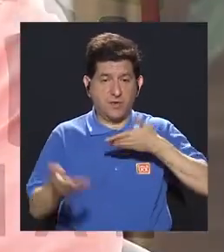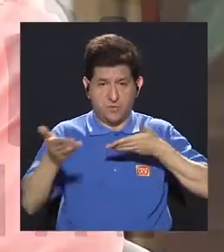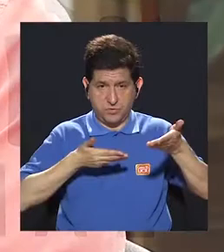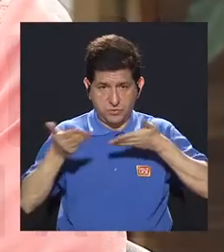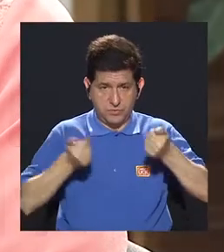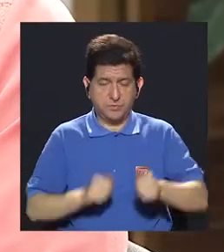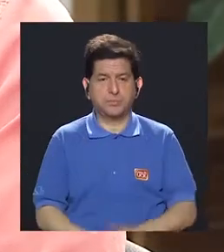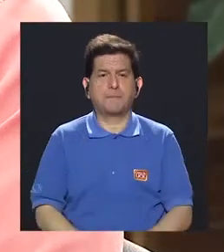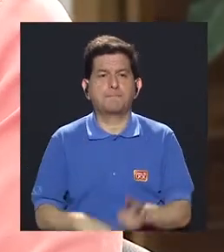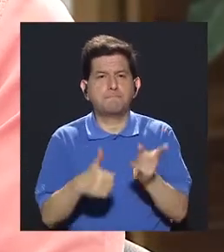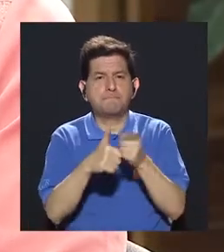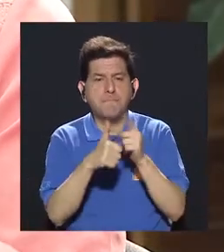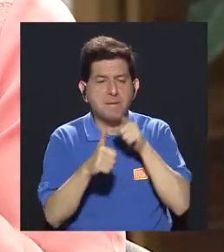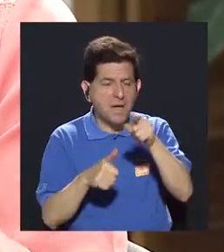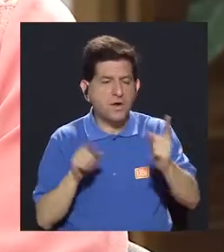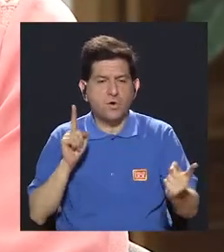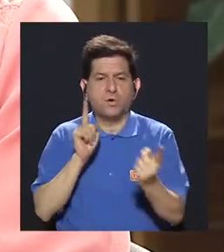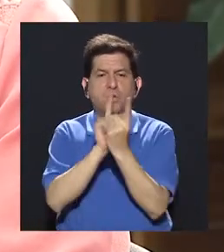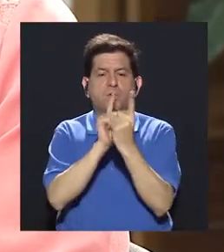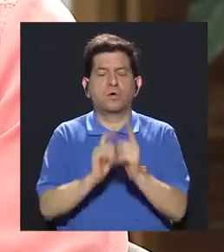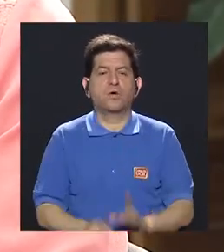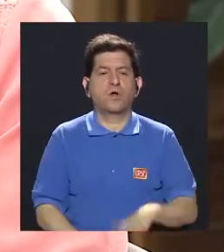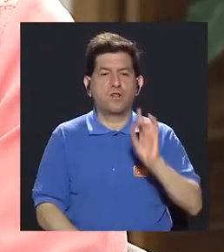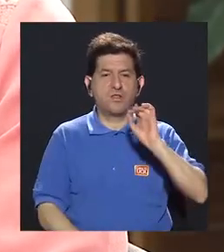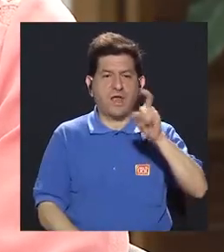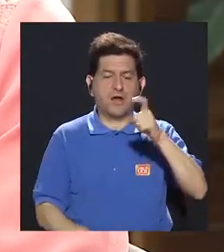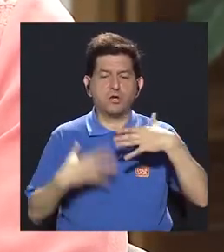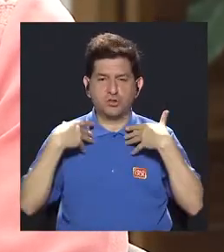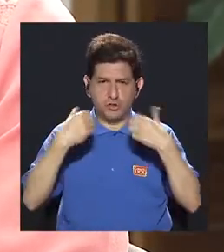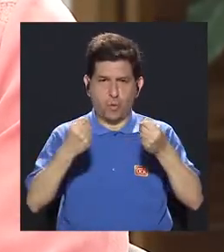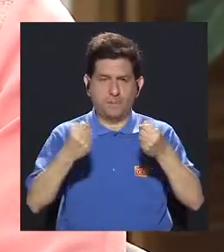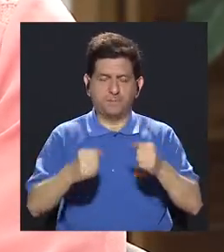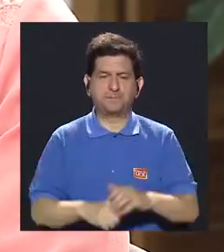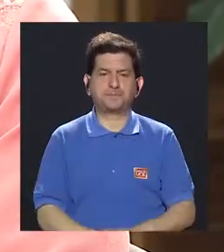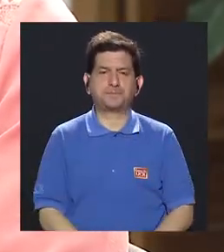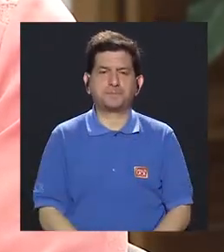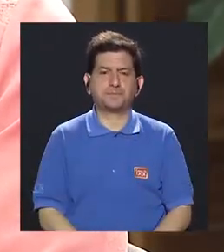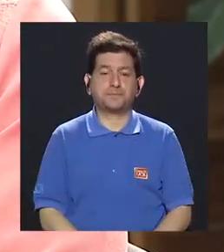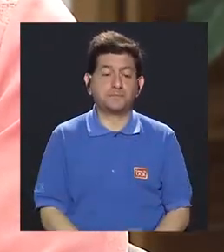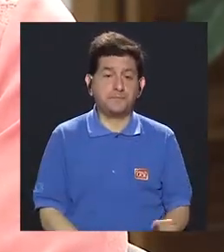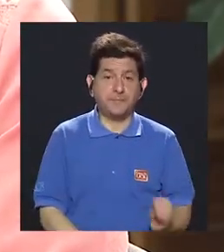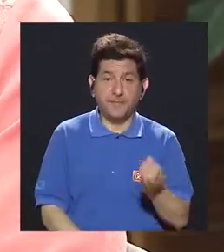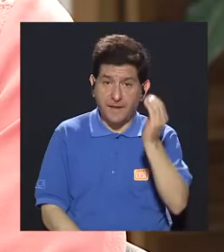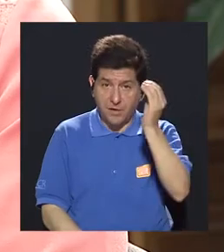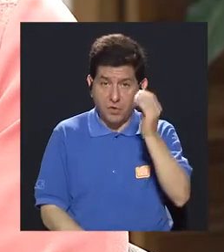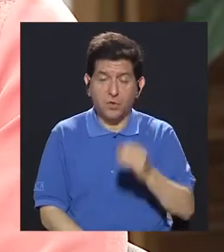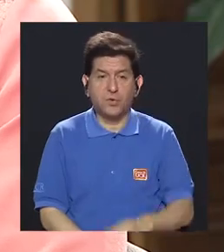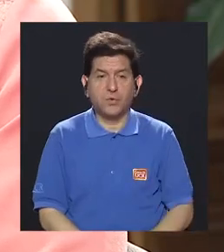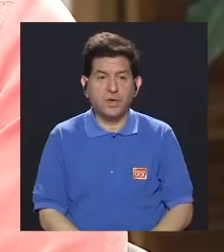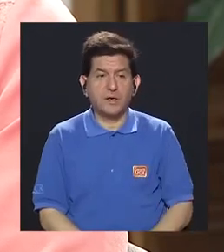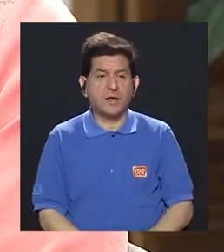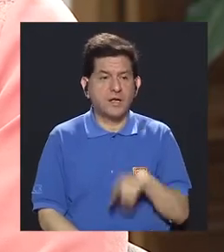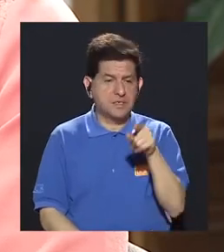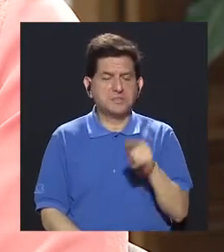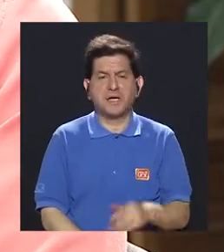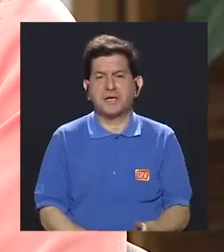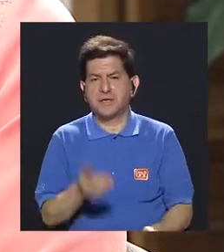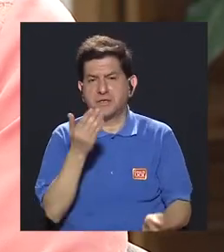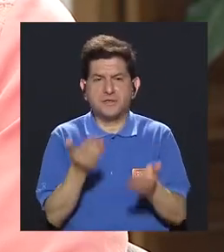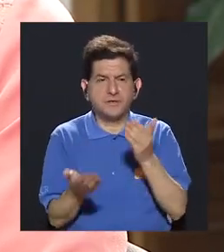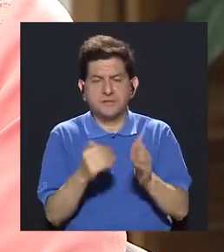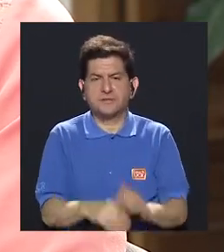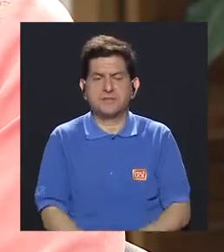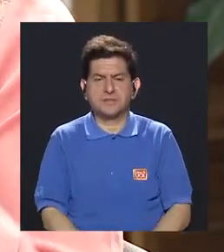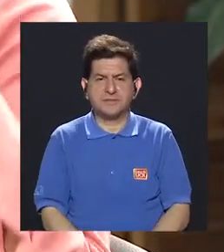nuestros servicios. Lo primero con lo que ellos se topan son diagnósticos de salud, porque los jóvenes suelen estar muy